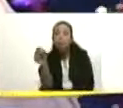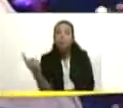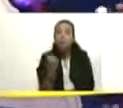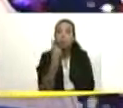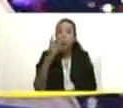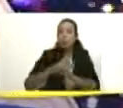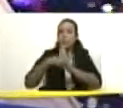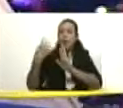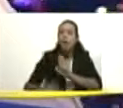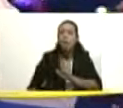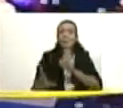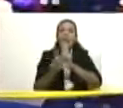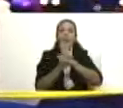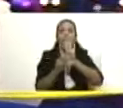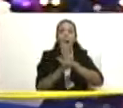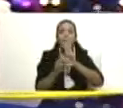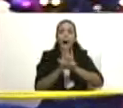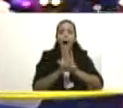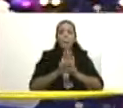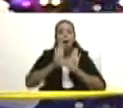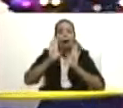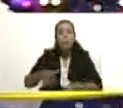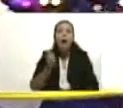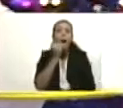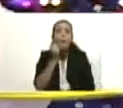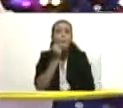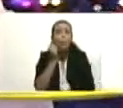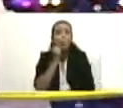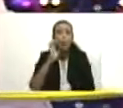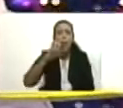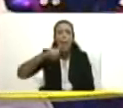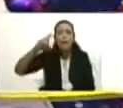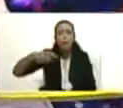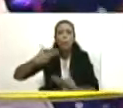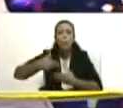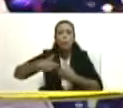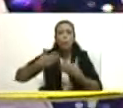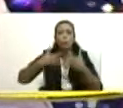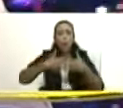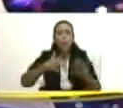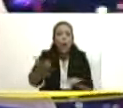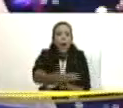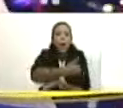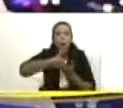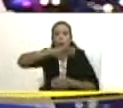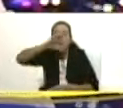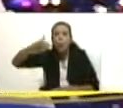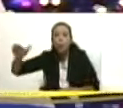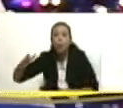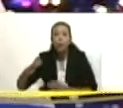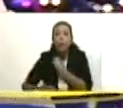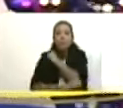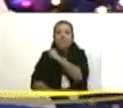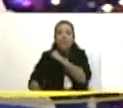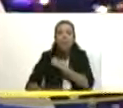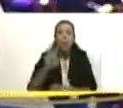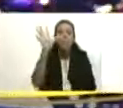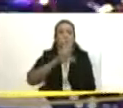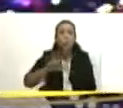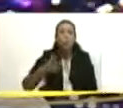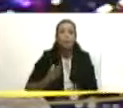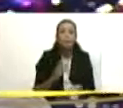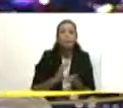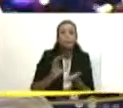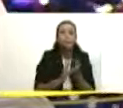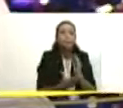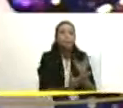sus derechos legítimos, para parar el abuso del ExxonMobil que se pretende coger nuestros mares, salen los traidores a la patria financiados